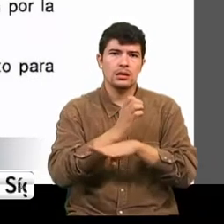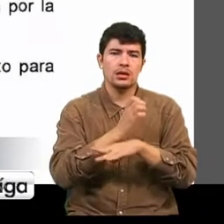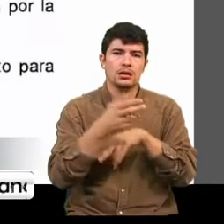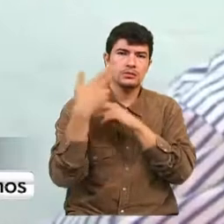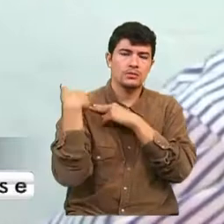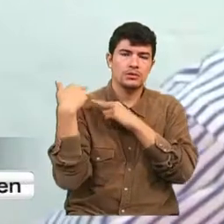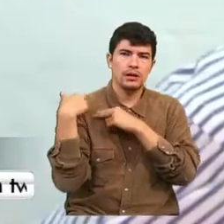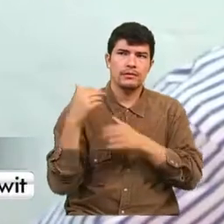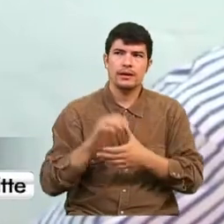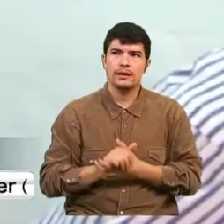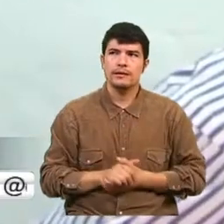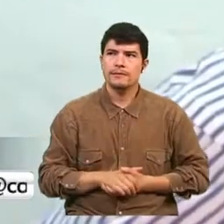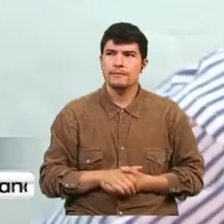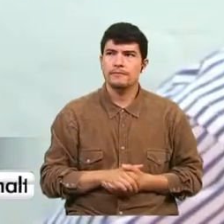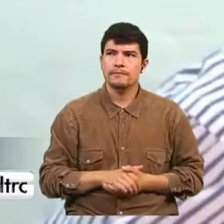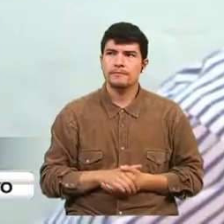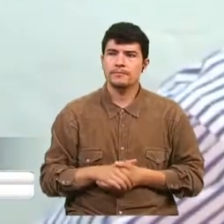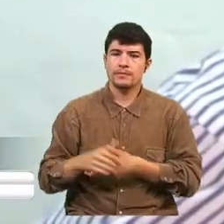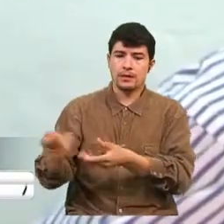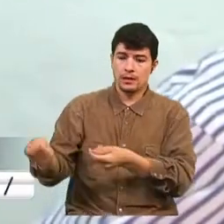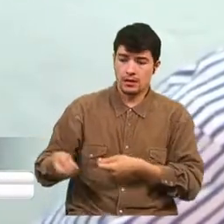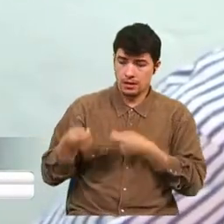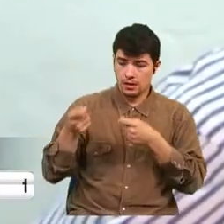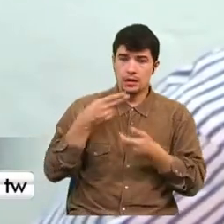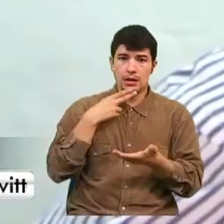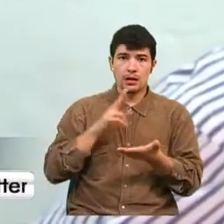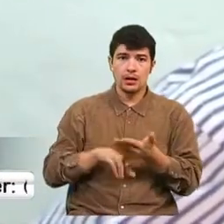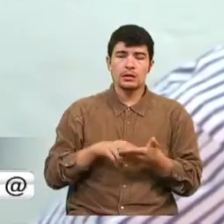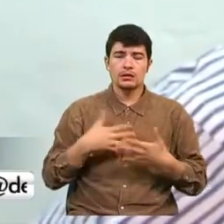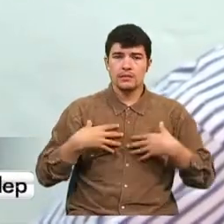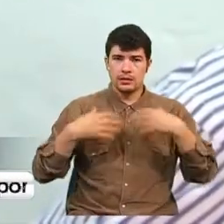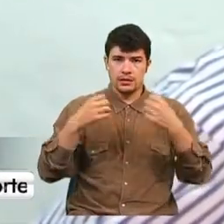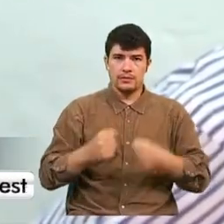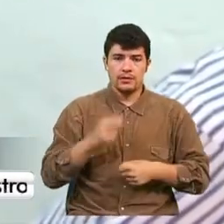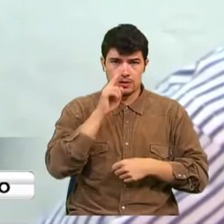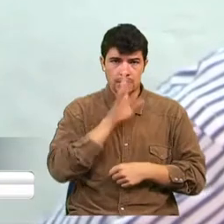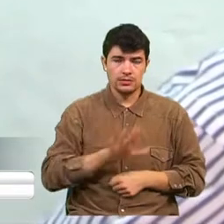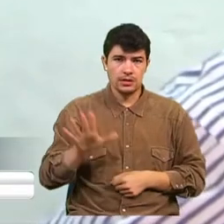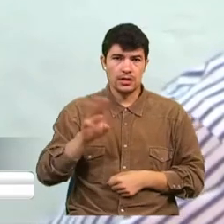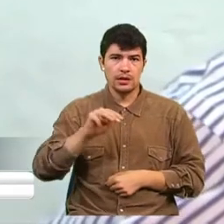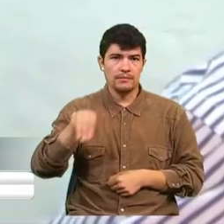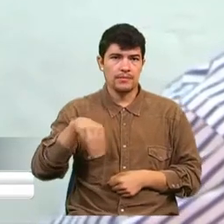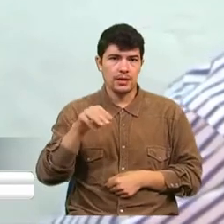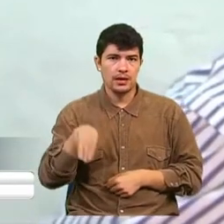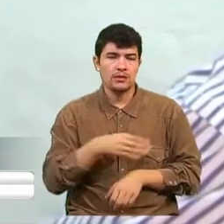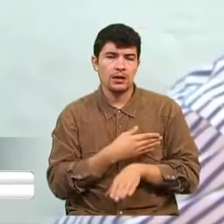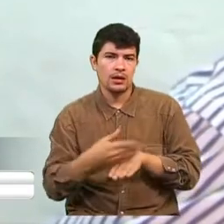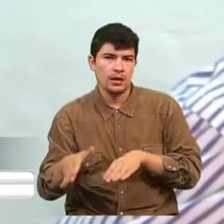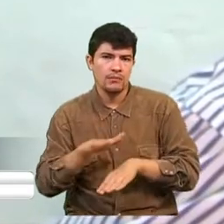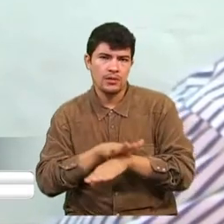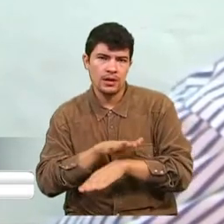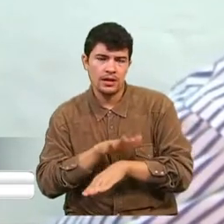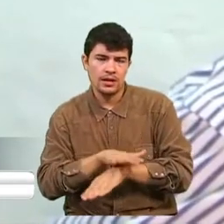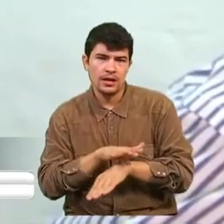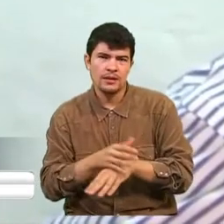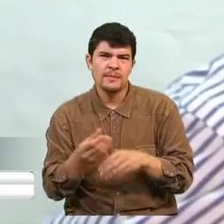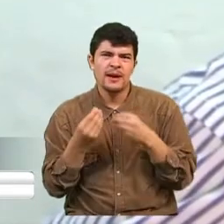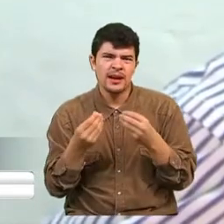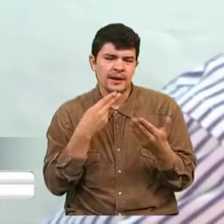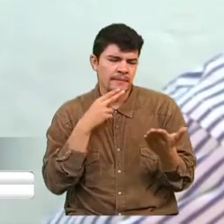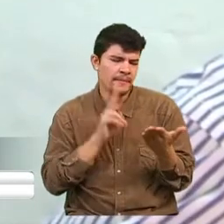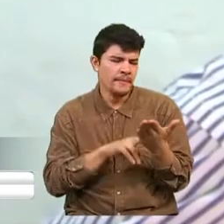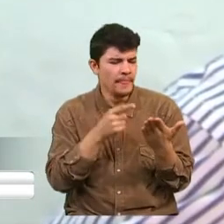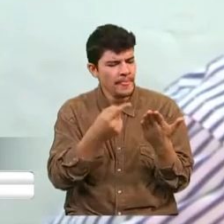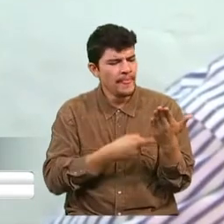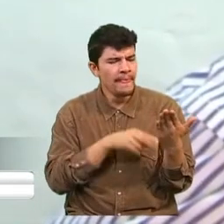competente. Se recibió el oficio por parte de Patrimonio Nacional el día miércoles en horas de la tarde, para lo cual